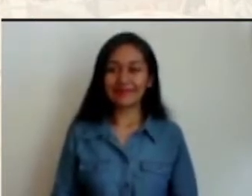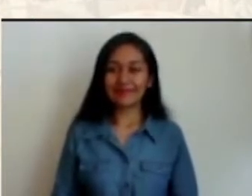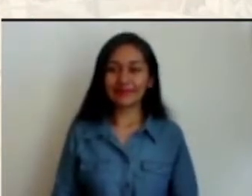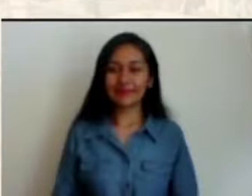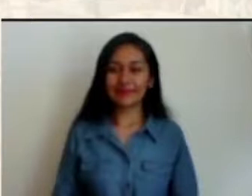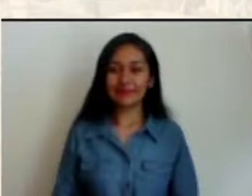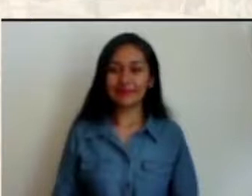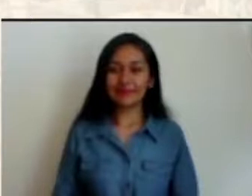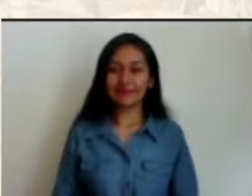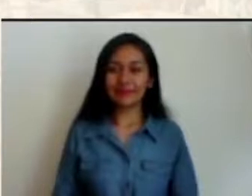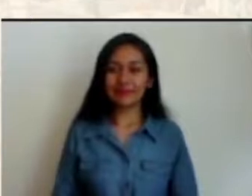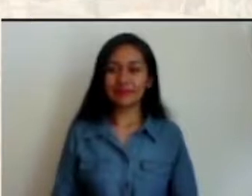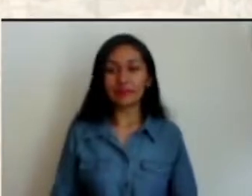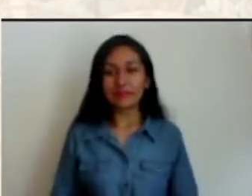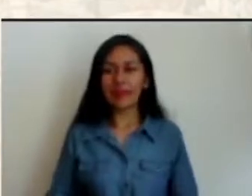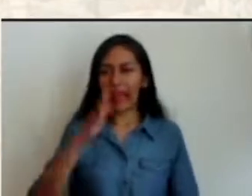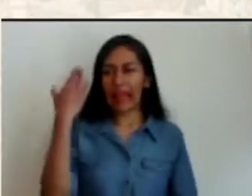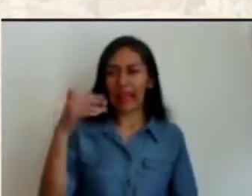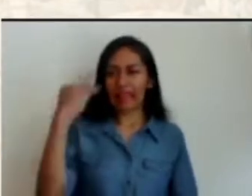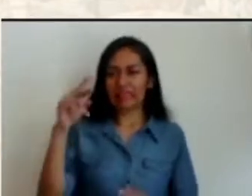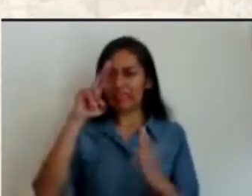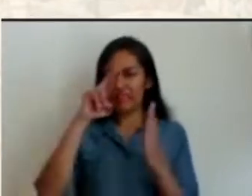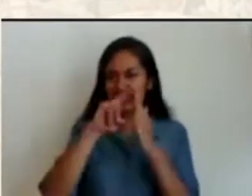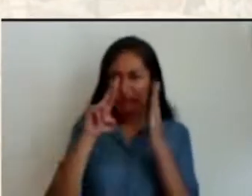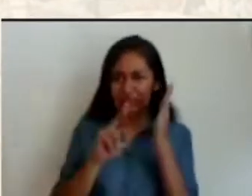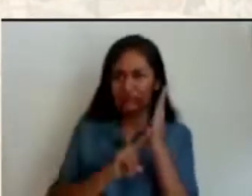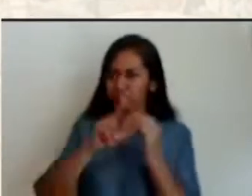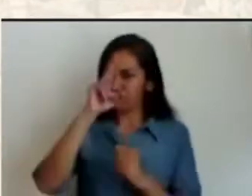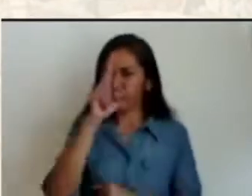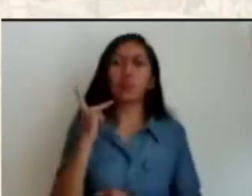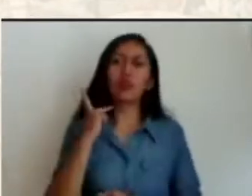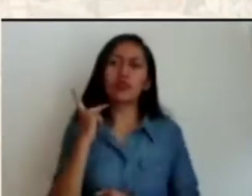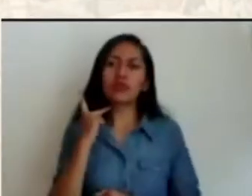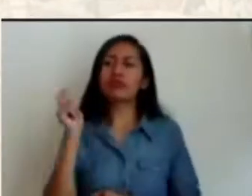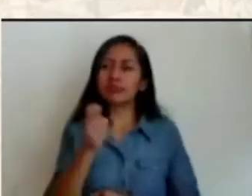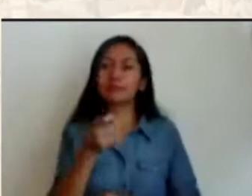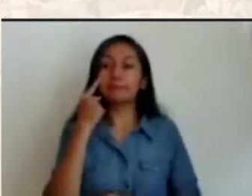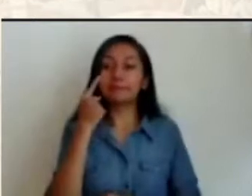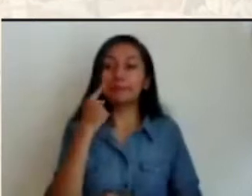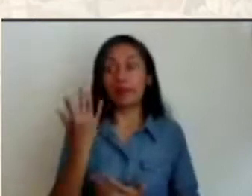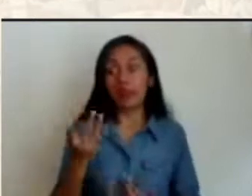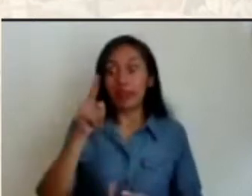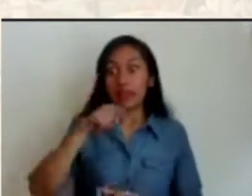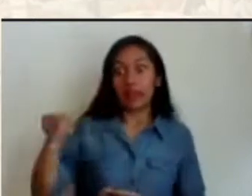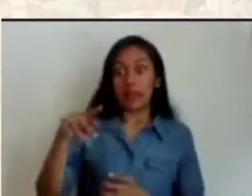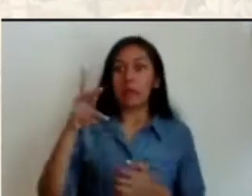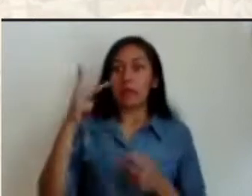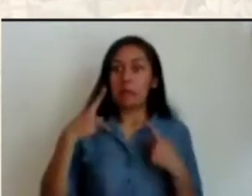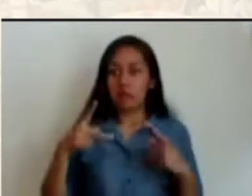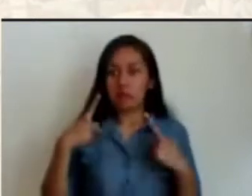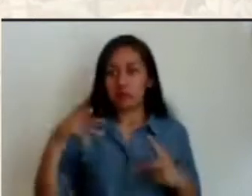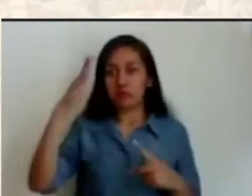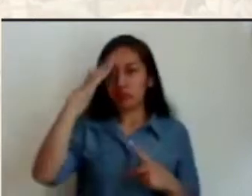a veces muy duros de carácter político, ya que insiste Giorgio en que la señoría veneciana